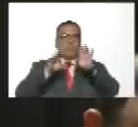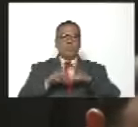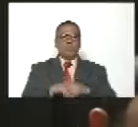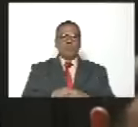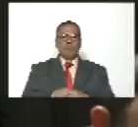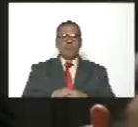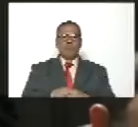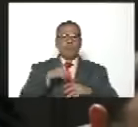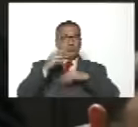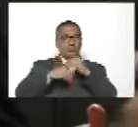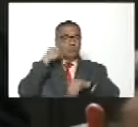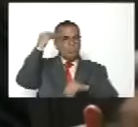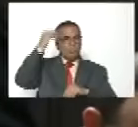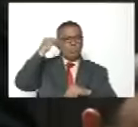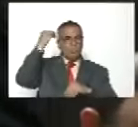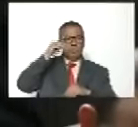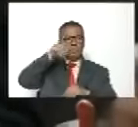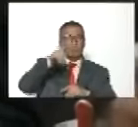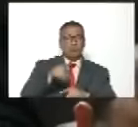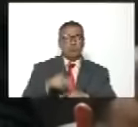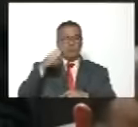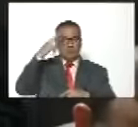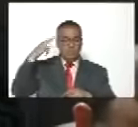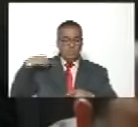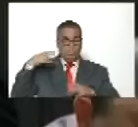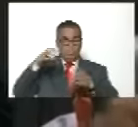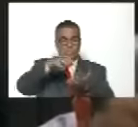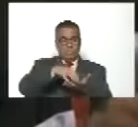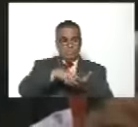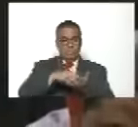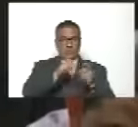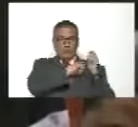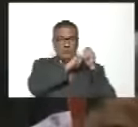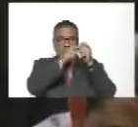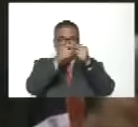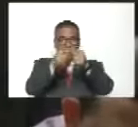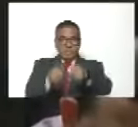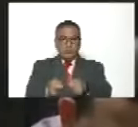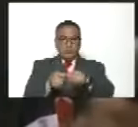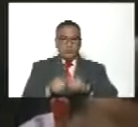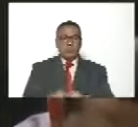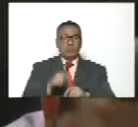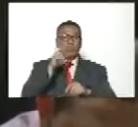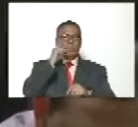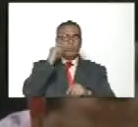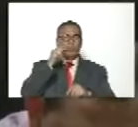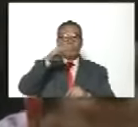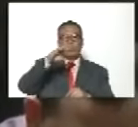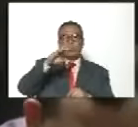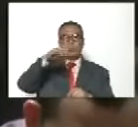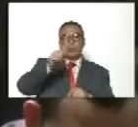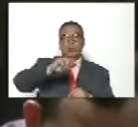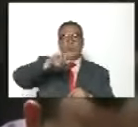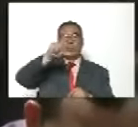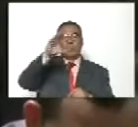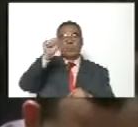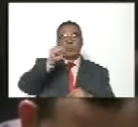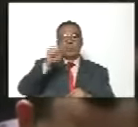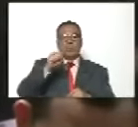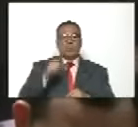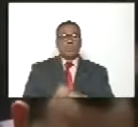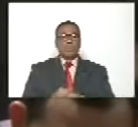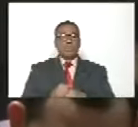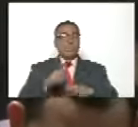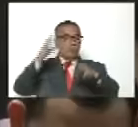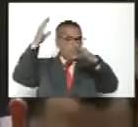para someter a consideración de esta honorable Cámara la designación del ciudadano Carlos Feo Acevedo